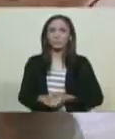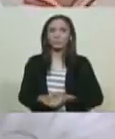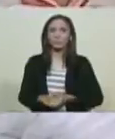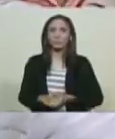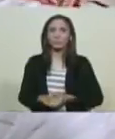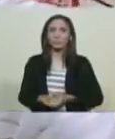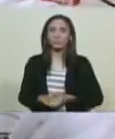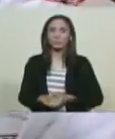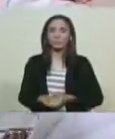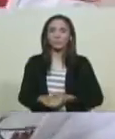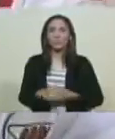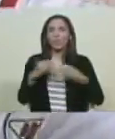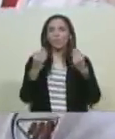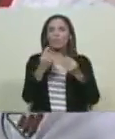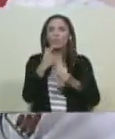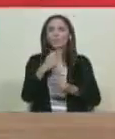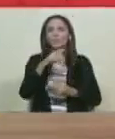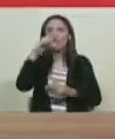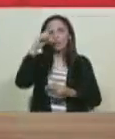¿Cómo es que le dice a Ramos Alú?